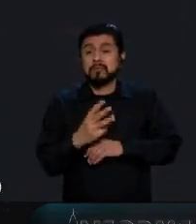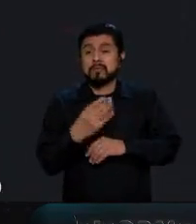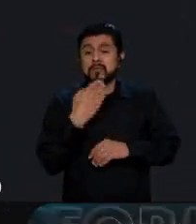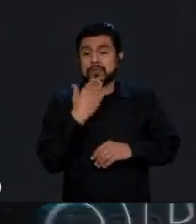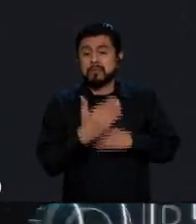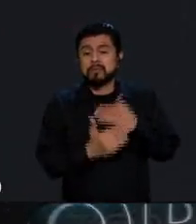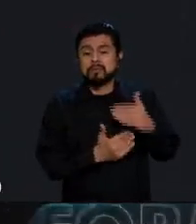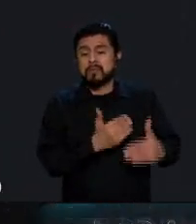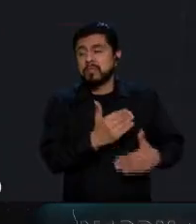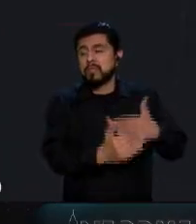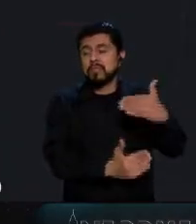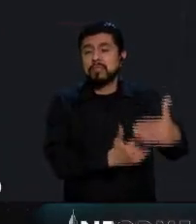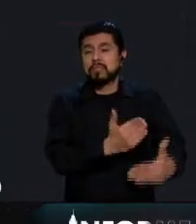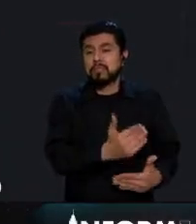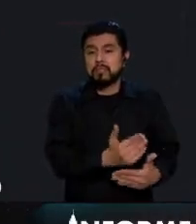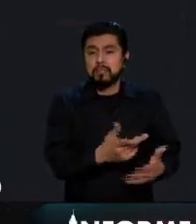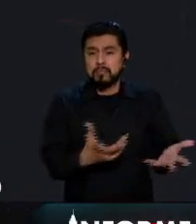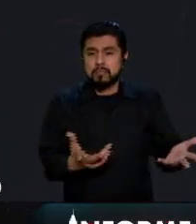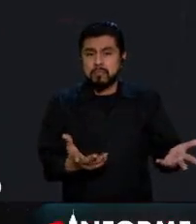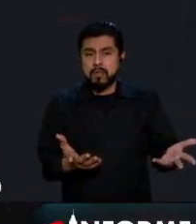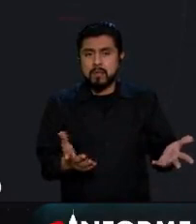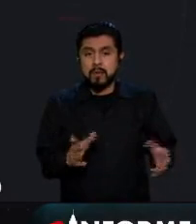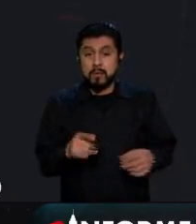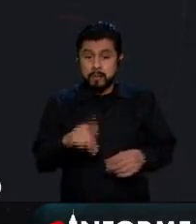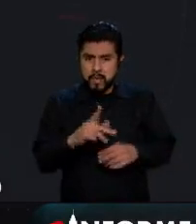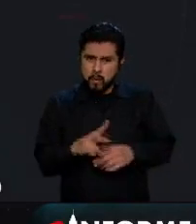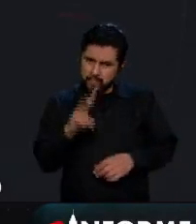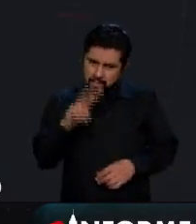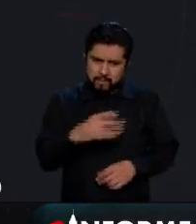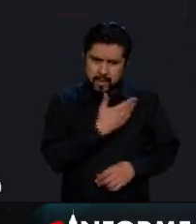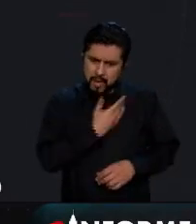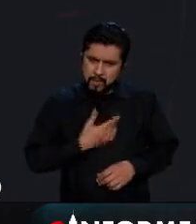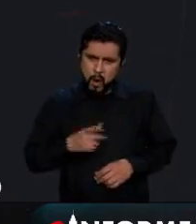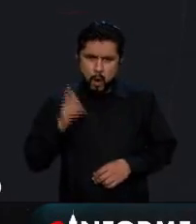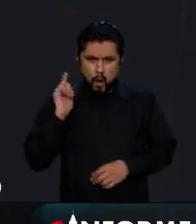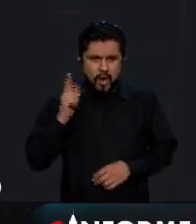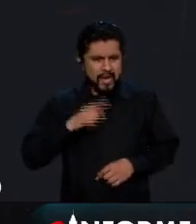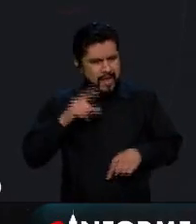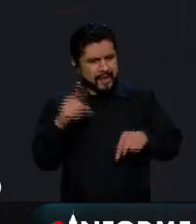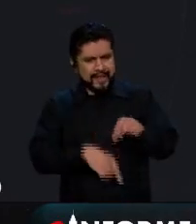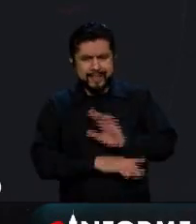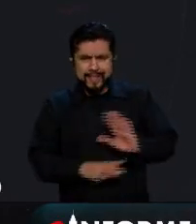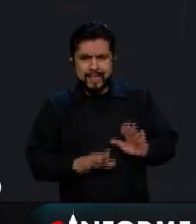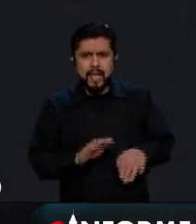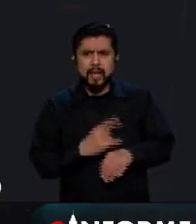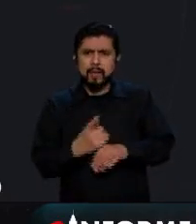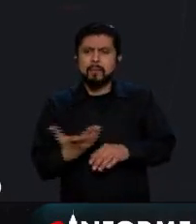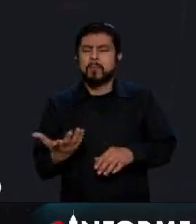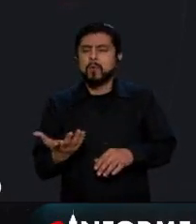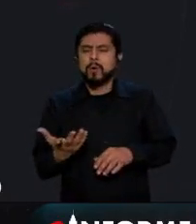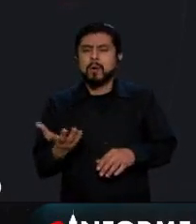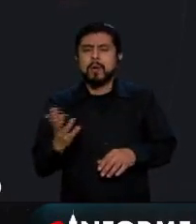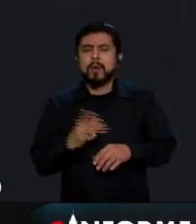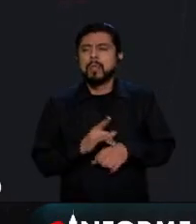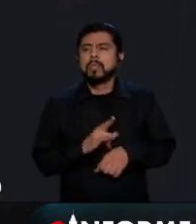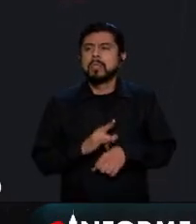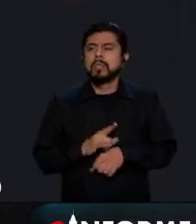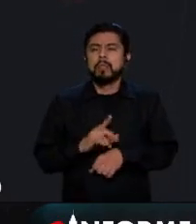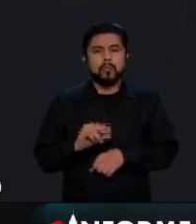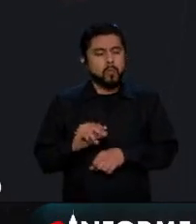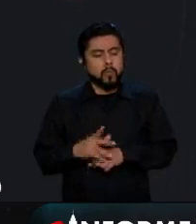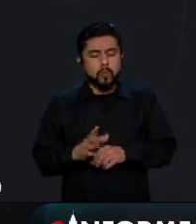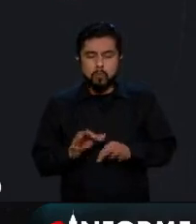nos salga como un tramposo, como los que hemos tenido en algunas ocasiones, o una persona realmente de mal corazón que no entienda que Claro.